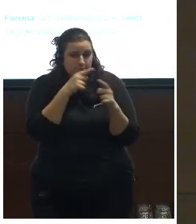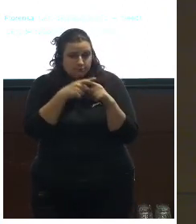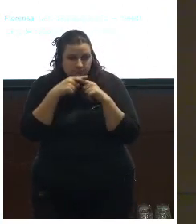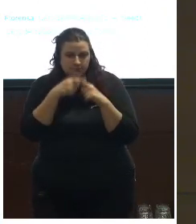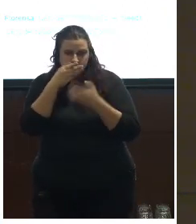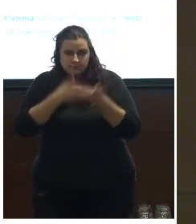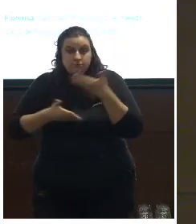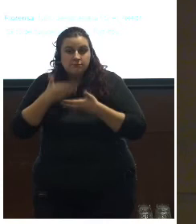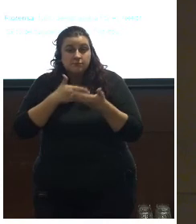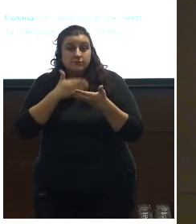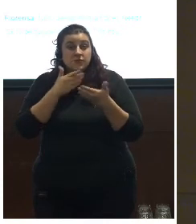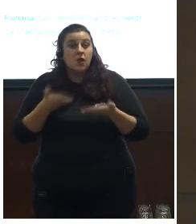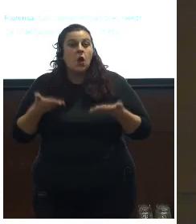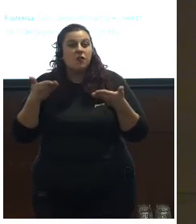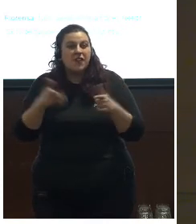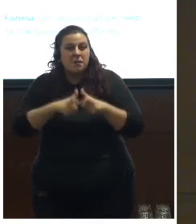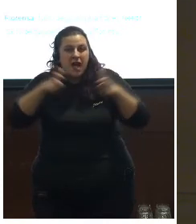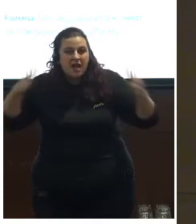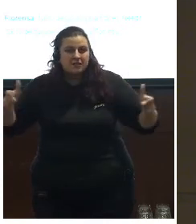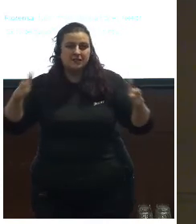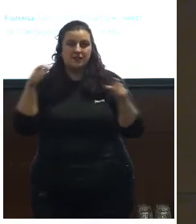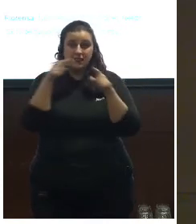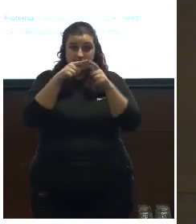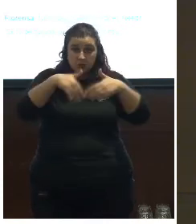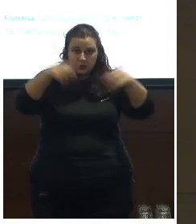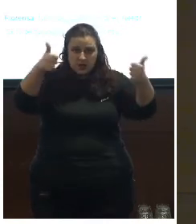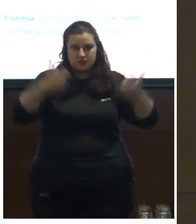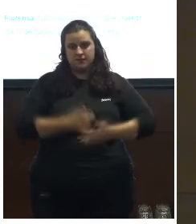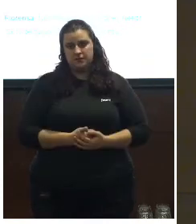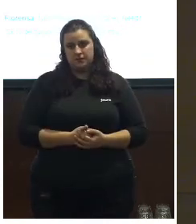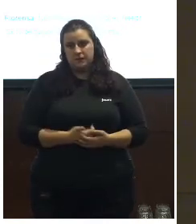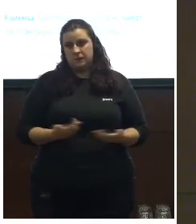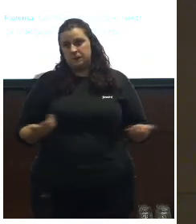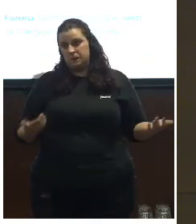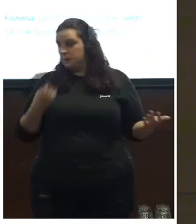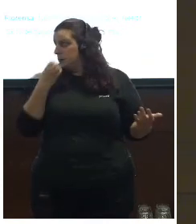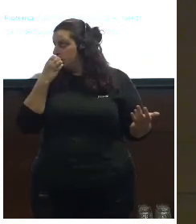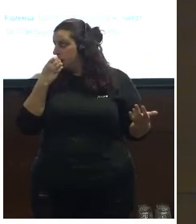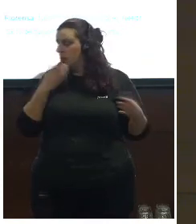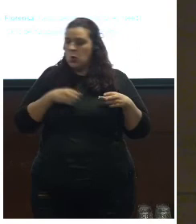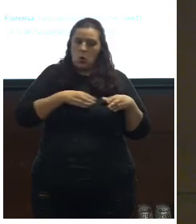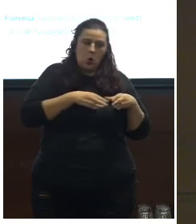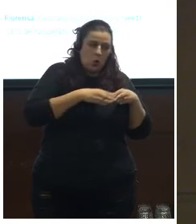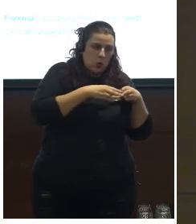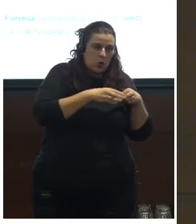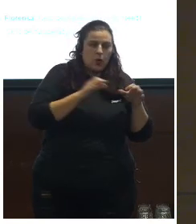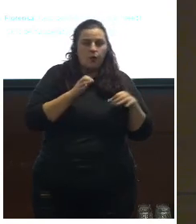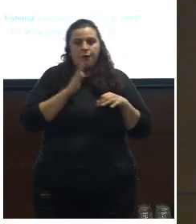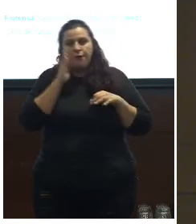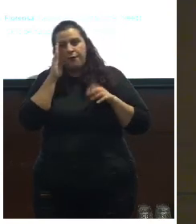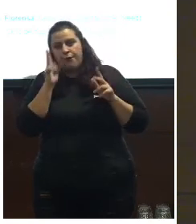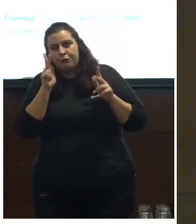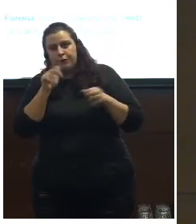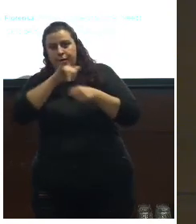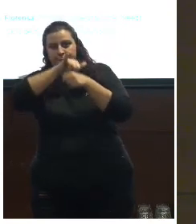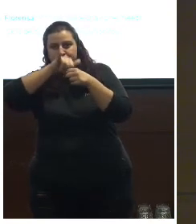more destinations, even though it's a cruise or it's an accommodation in New York or whatever, but it